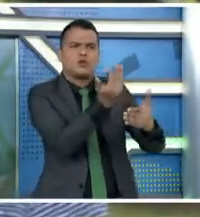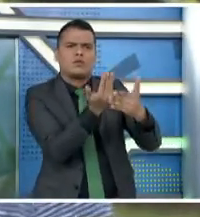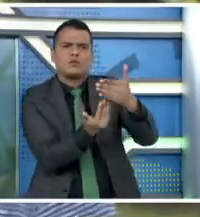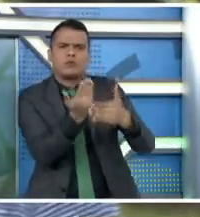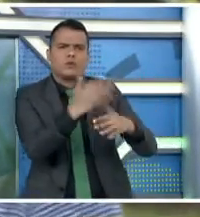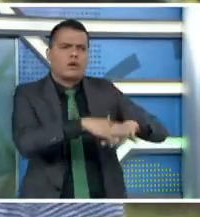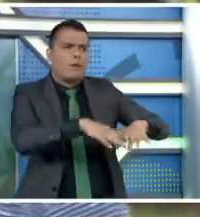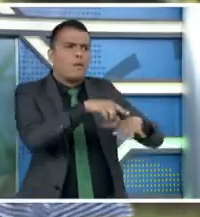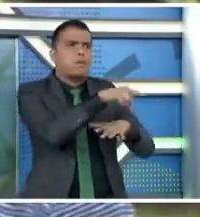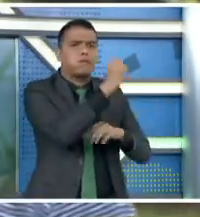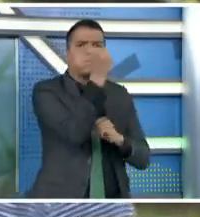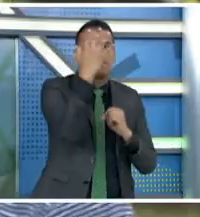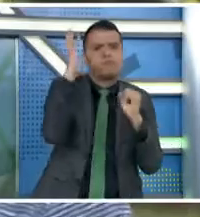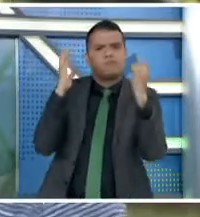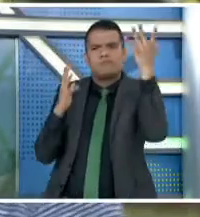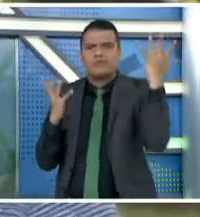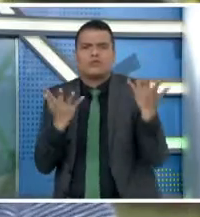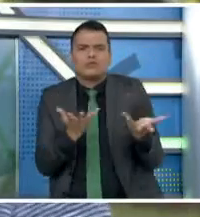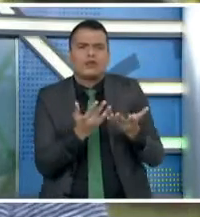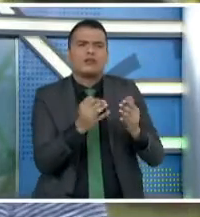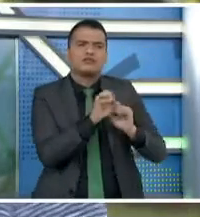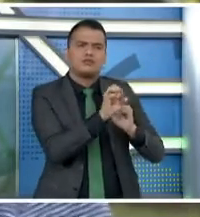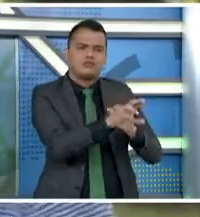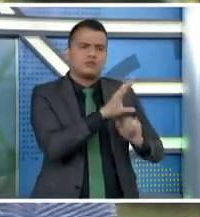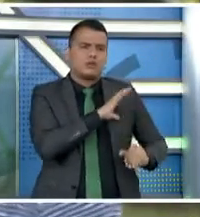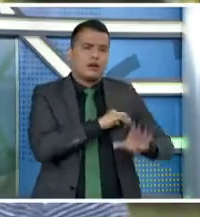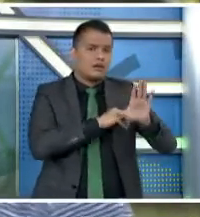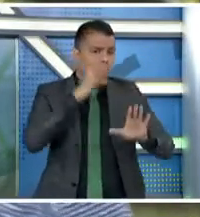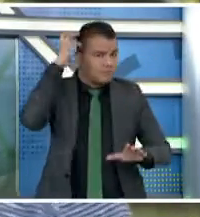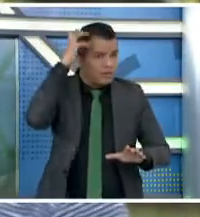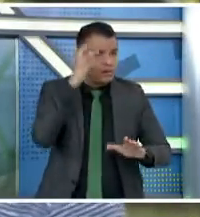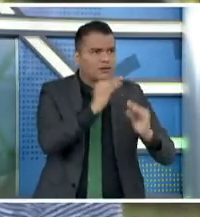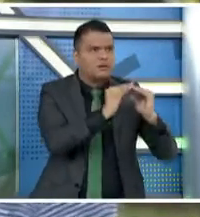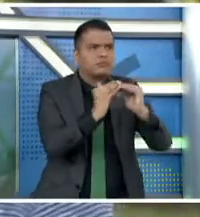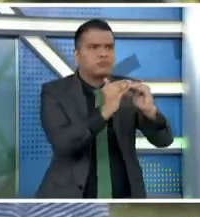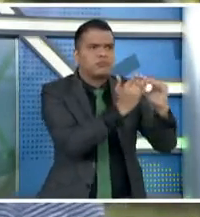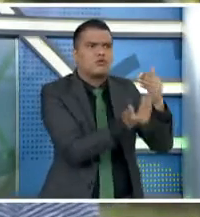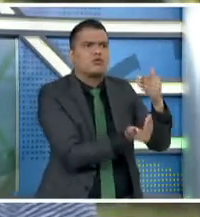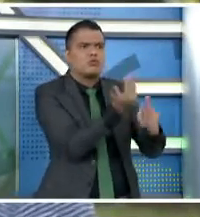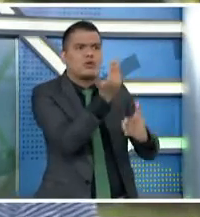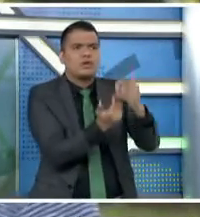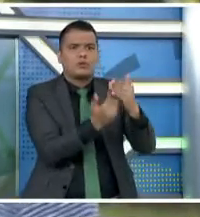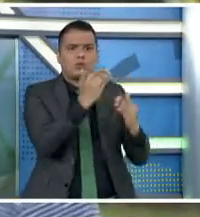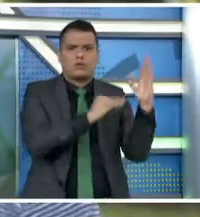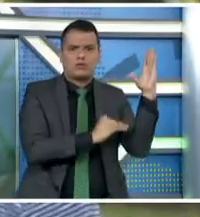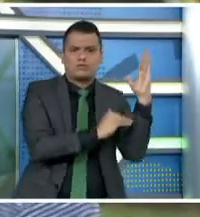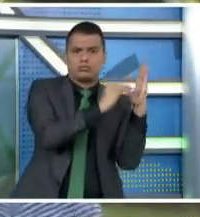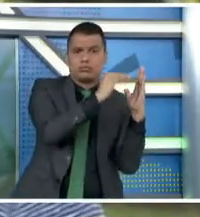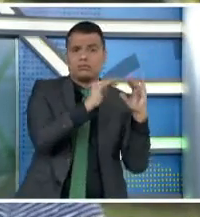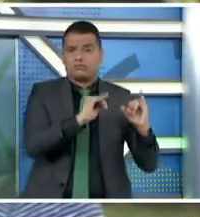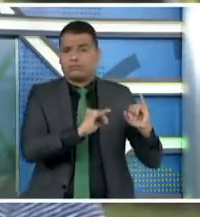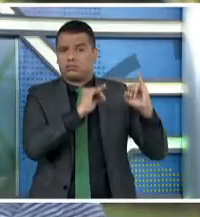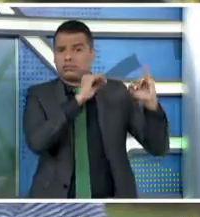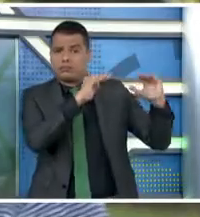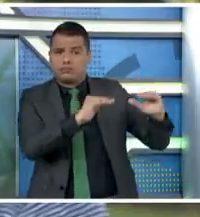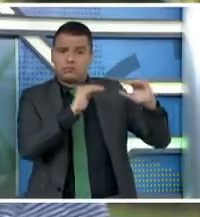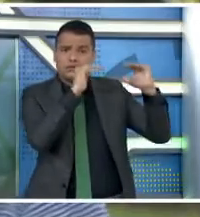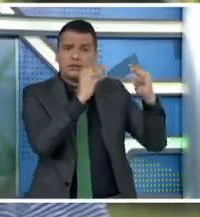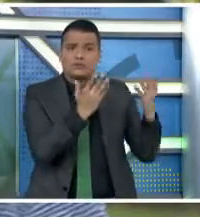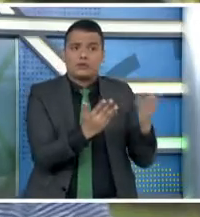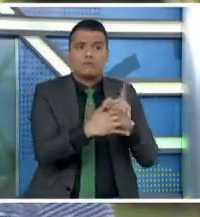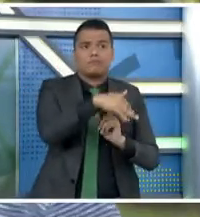ecosistemas estratégicos por ejemplo el caso de pance donde encontramos urbanizaciones para estratos altos de la sociedad con